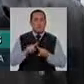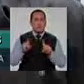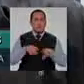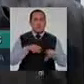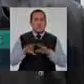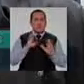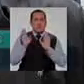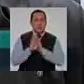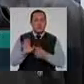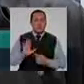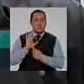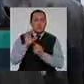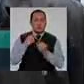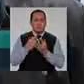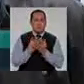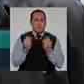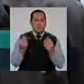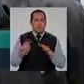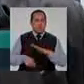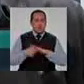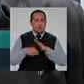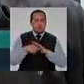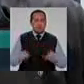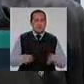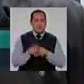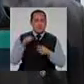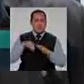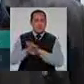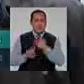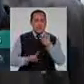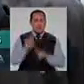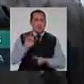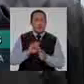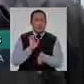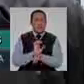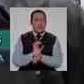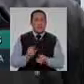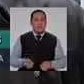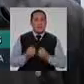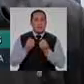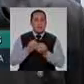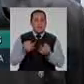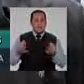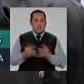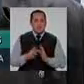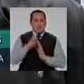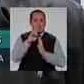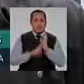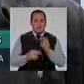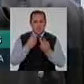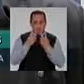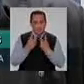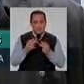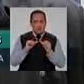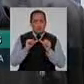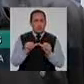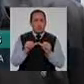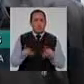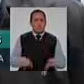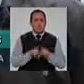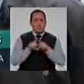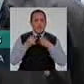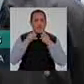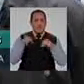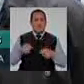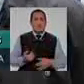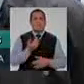demostrar que hay niveles de corrupción al interior de algunos penales, porque los registros de las visitas tienen que mantenerse. Y acá,